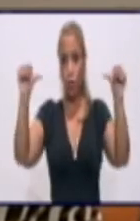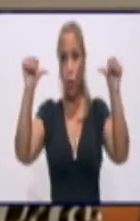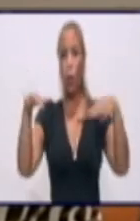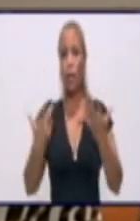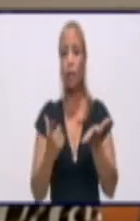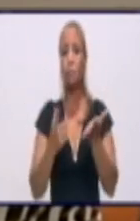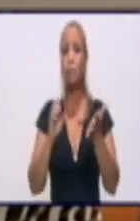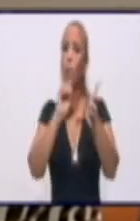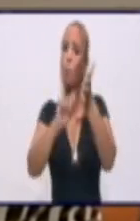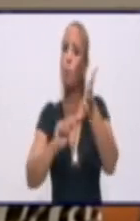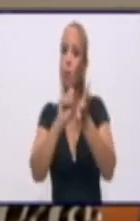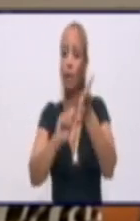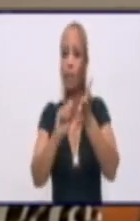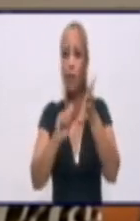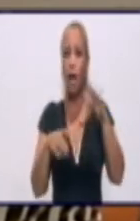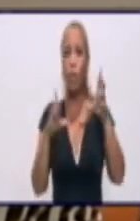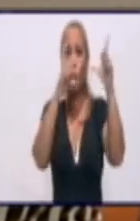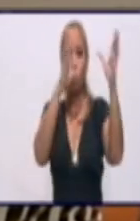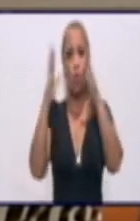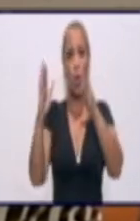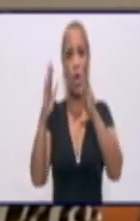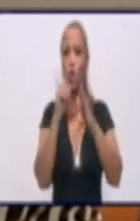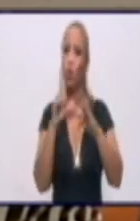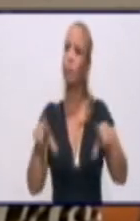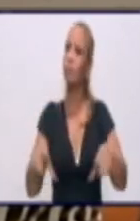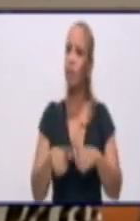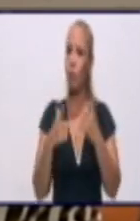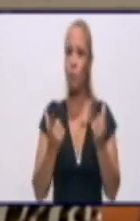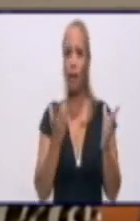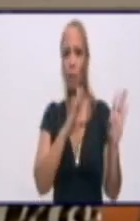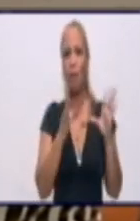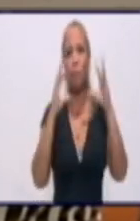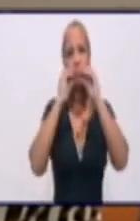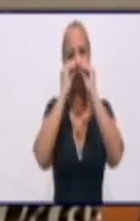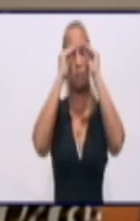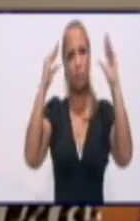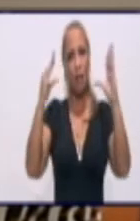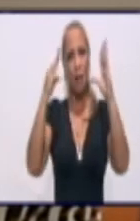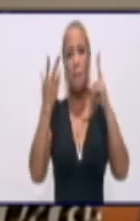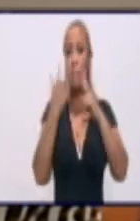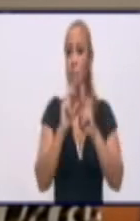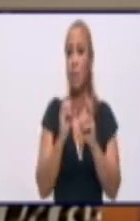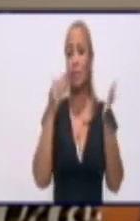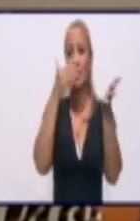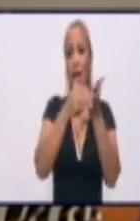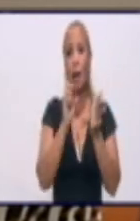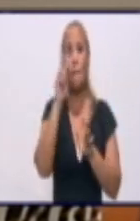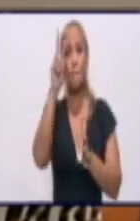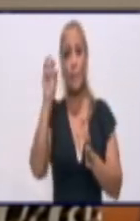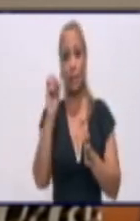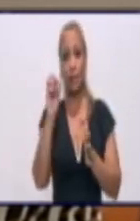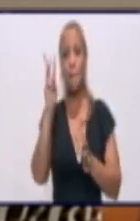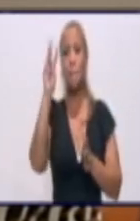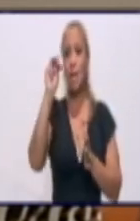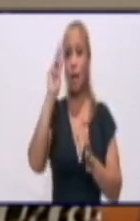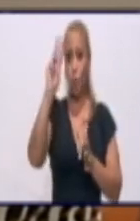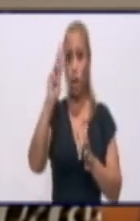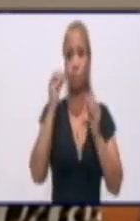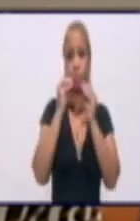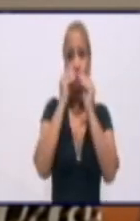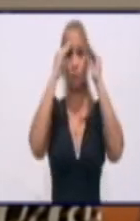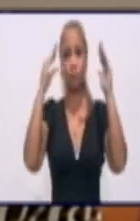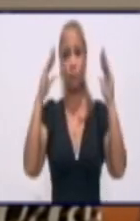bloques a partir de la madrugada no se cumplieran, porque para poder llegar a 20 megawatts en la madrugada, que lo que están previstos son 10 megawatts, que es el